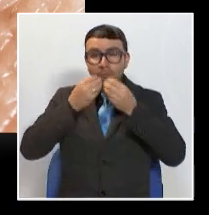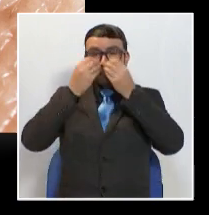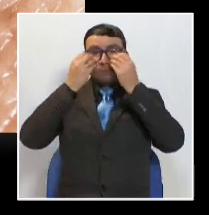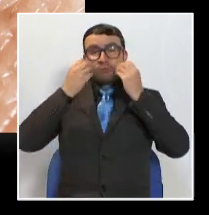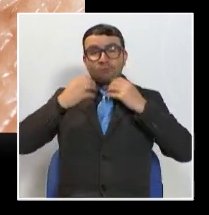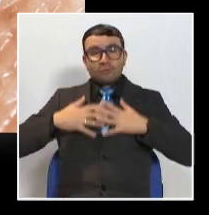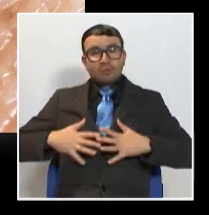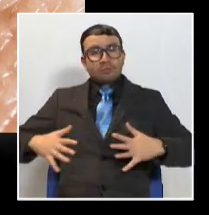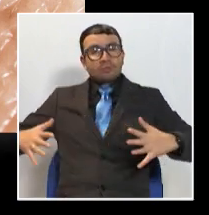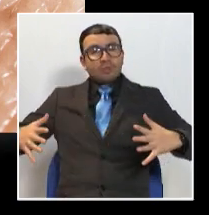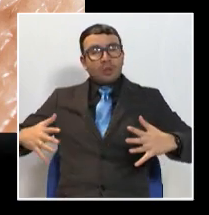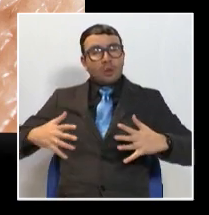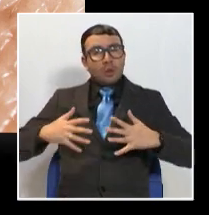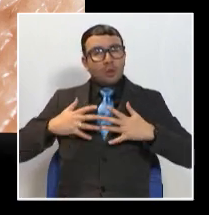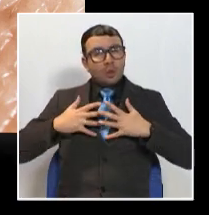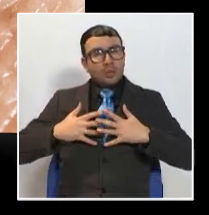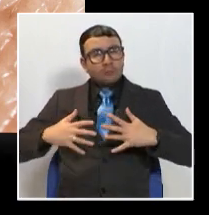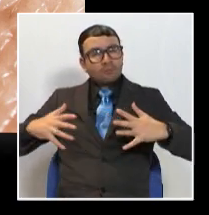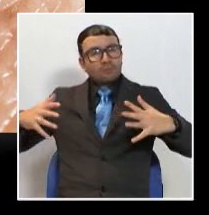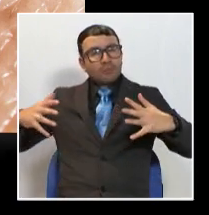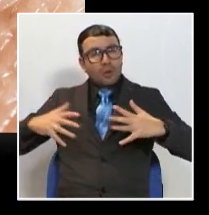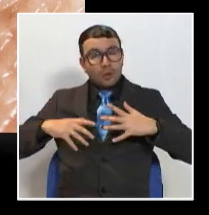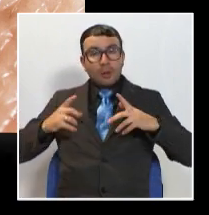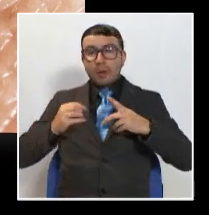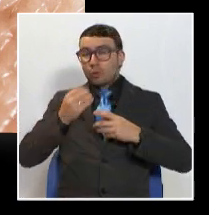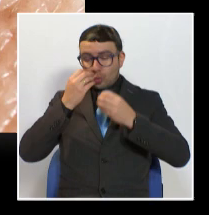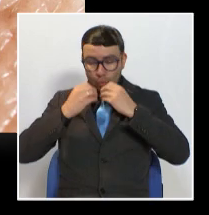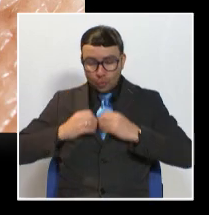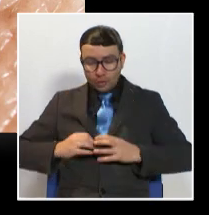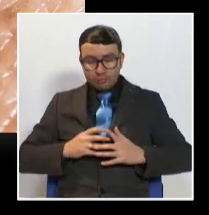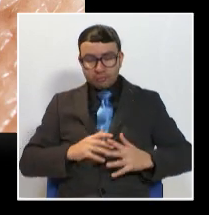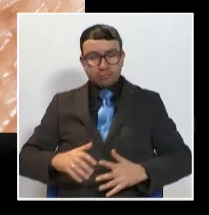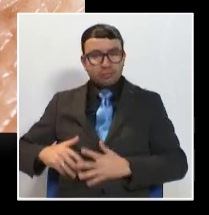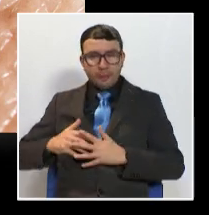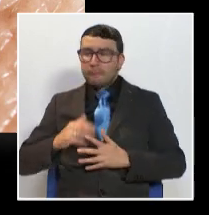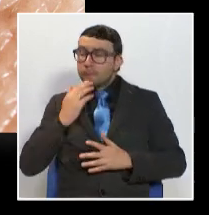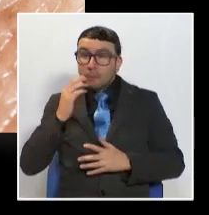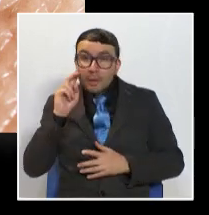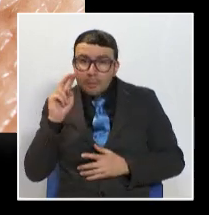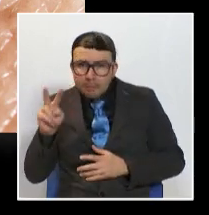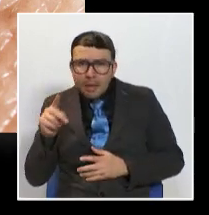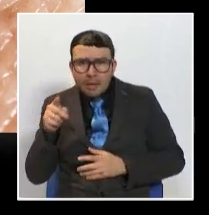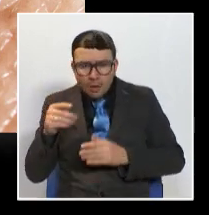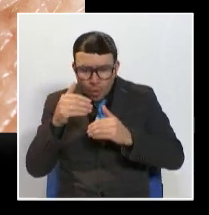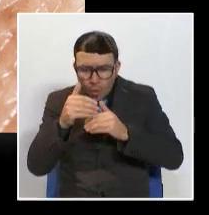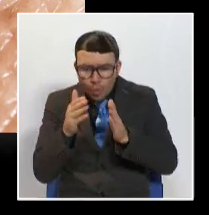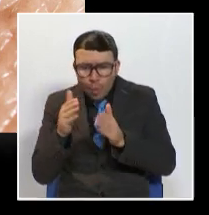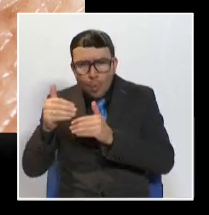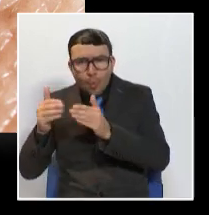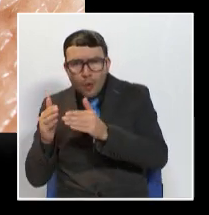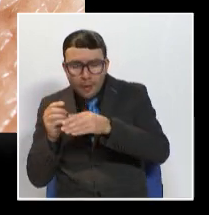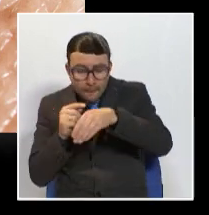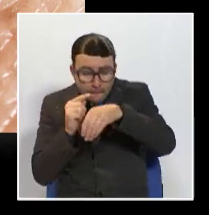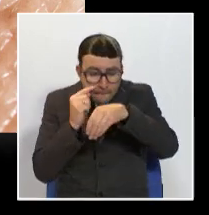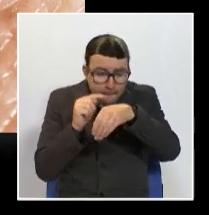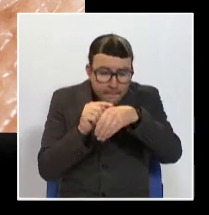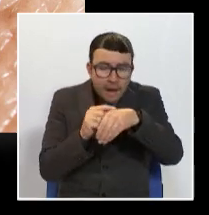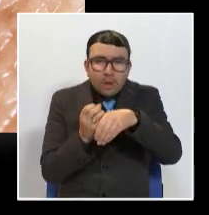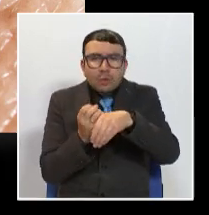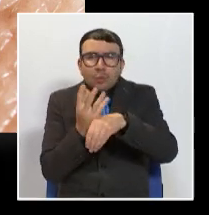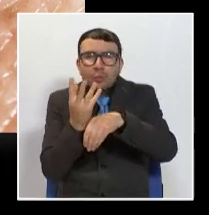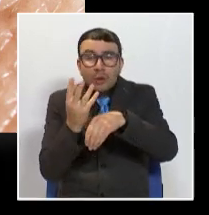digestivo. Y aquí vemos un poco de acercamiento, ese cuadriculado normal de la piel y esos orificios por los cuales salen los vellitos y también el